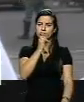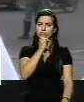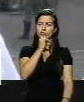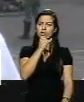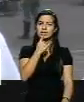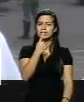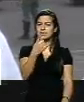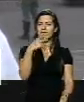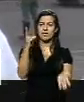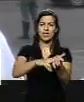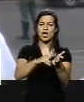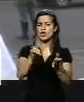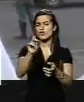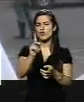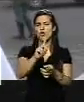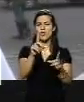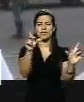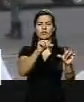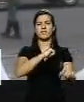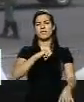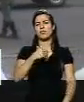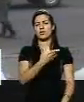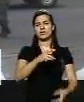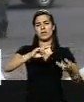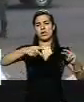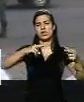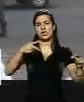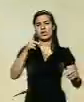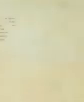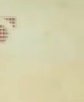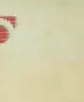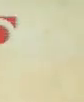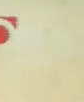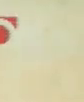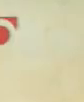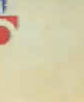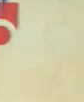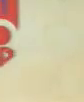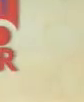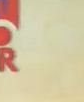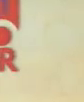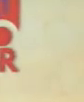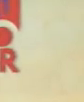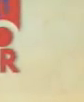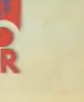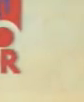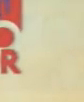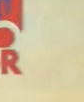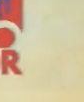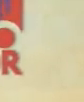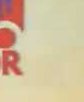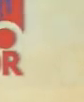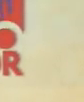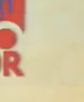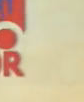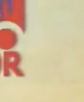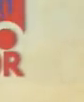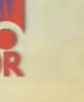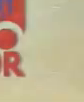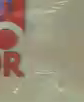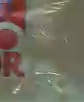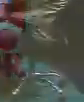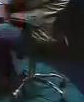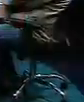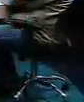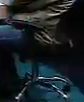dicen la verdad, no como los medios privados, que lo que dicen es pura mentira. A la asamblea para el pueblo, pueblo para la asamblea, el pueblo defienda, la